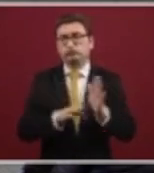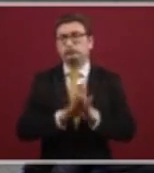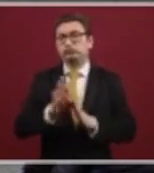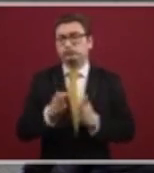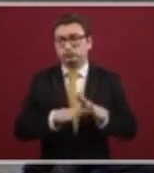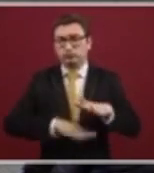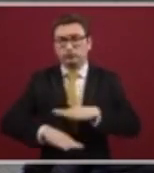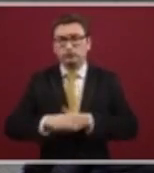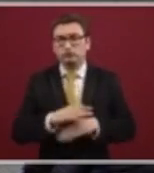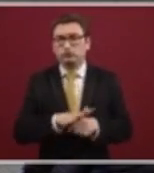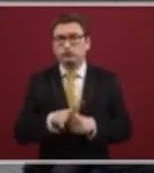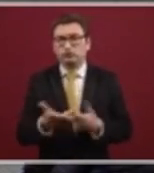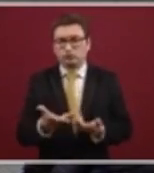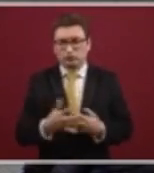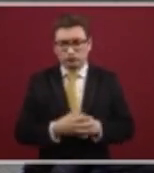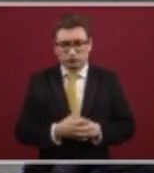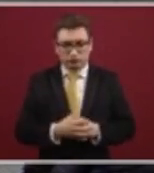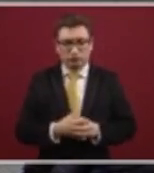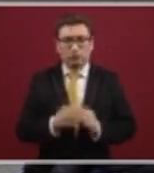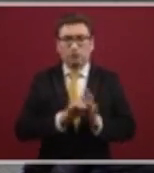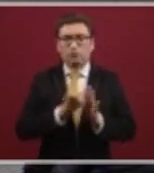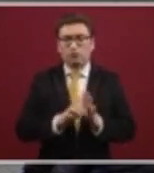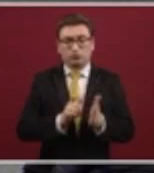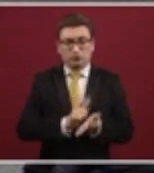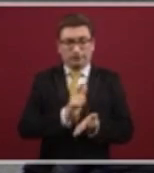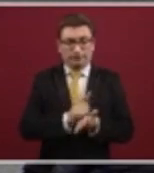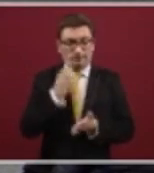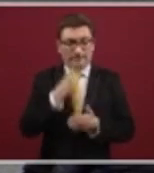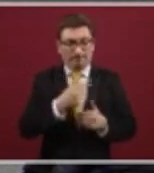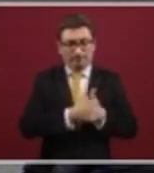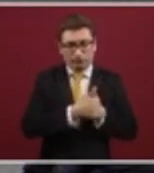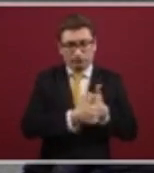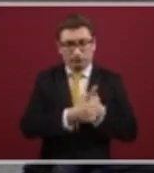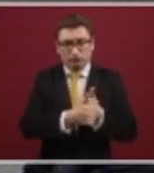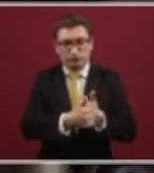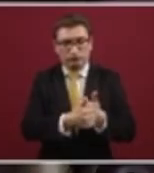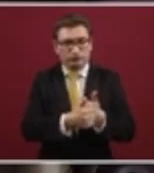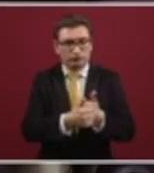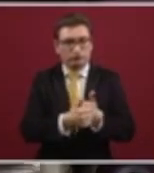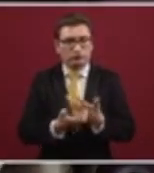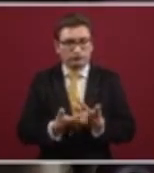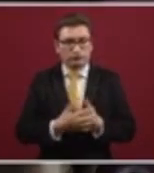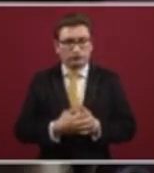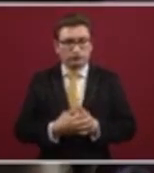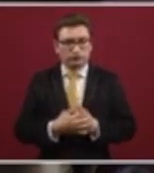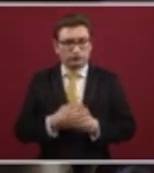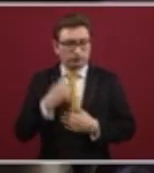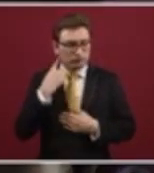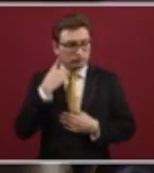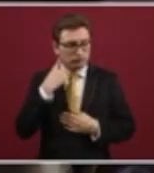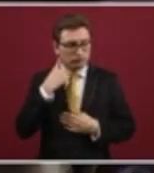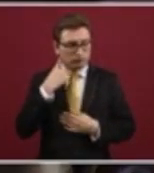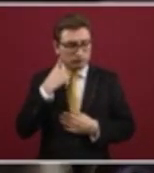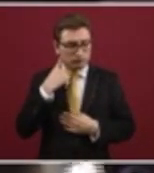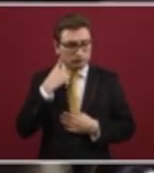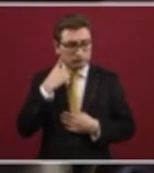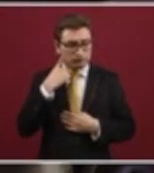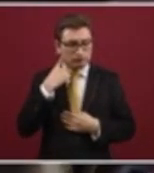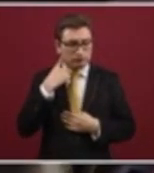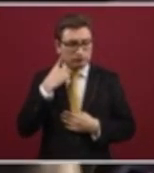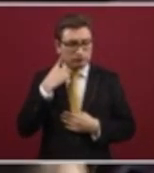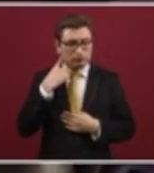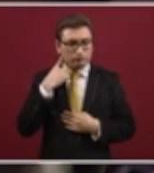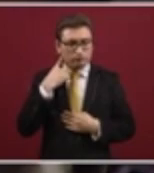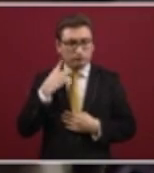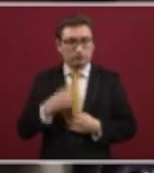como lo del INSEE, las leyes de competitividad no se aplican, no hay comisiones de competitividad. Por eso el Ejecutivo